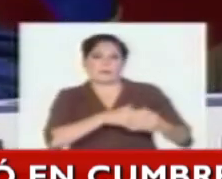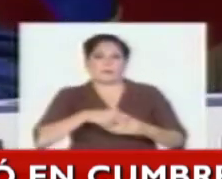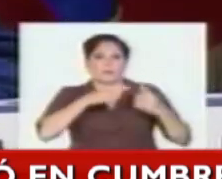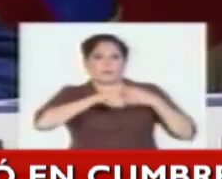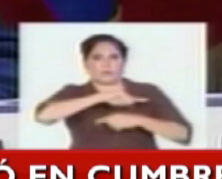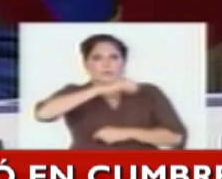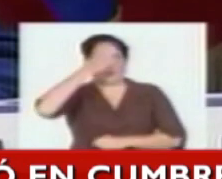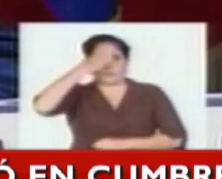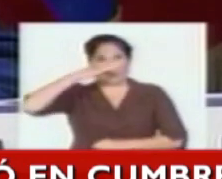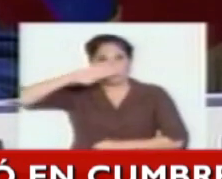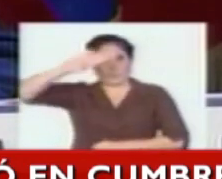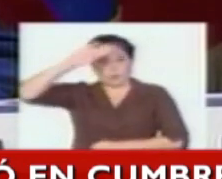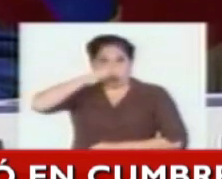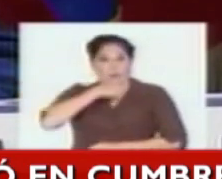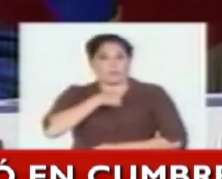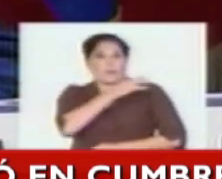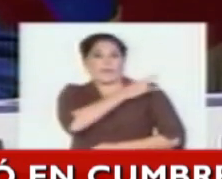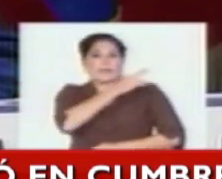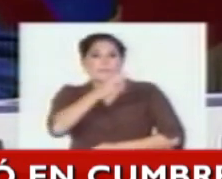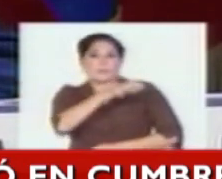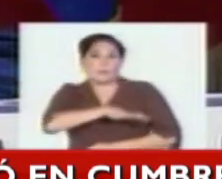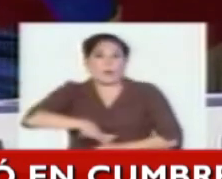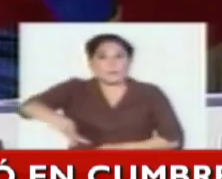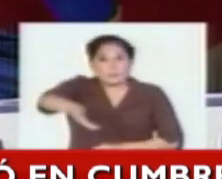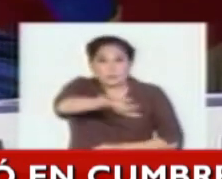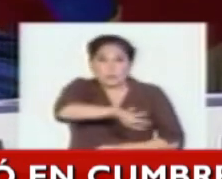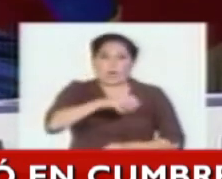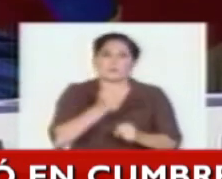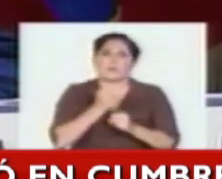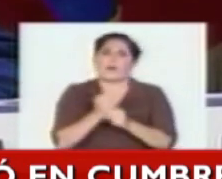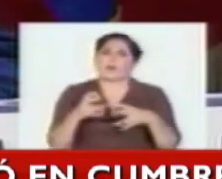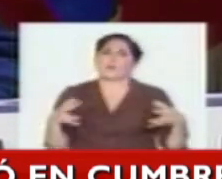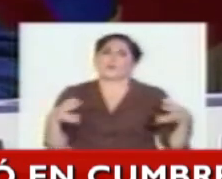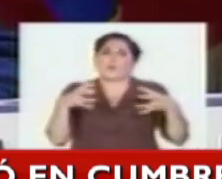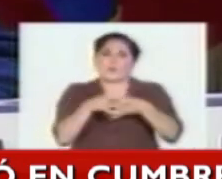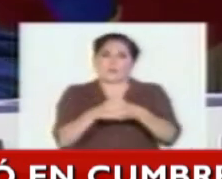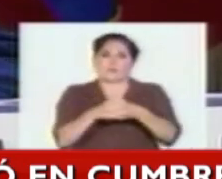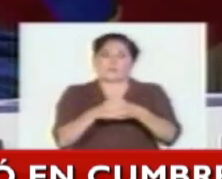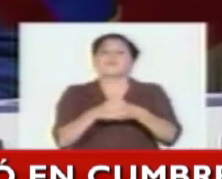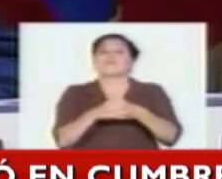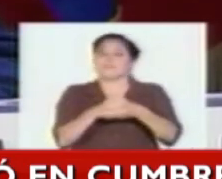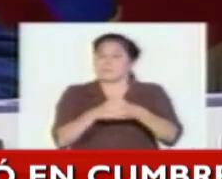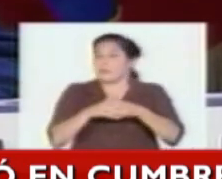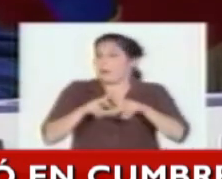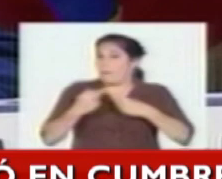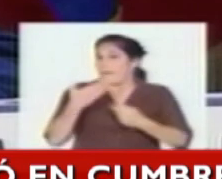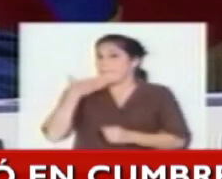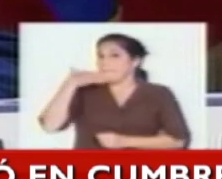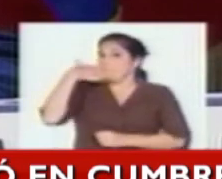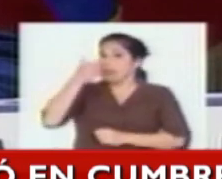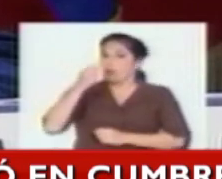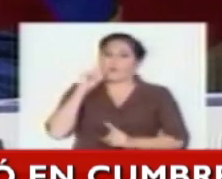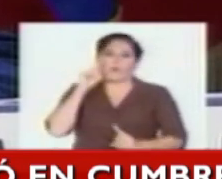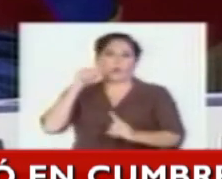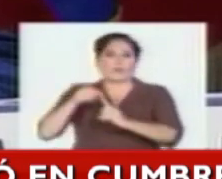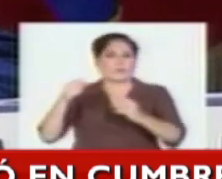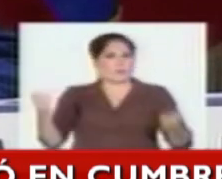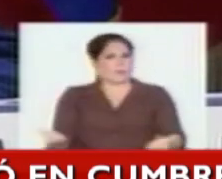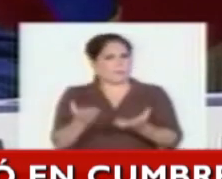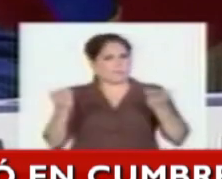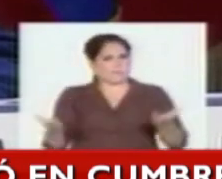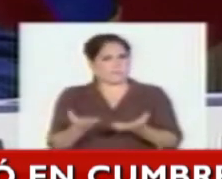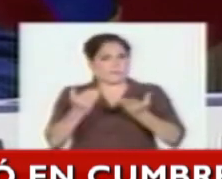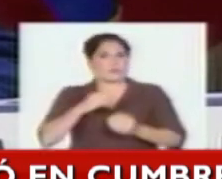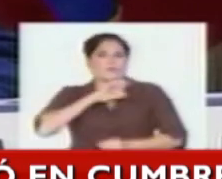concluido Los invito a trabajar Unidos en Pos de nuestros objetivos y